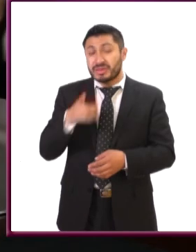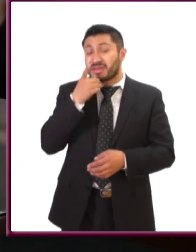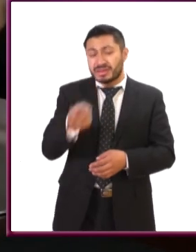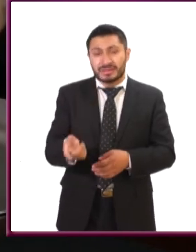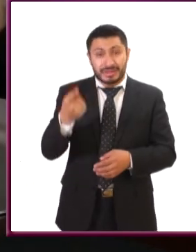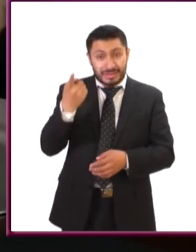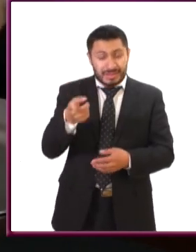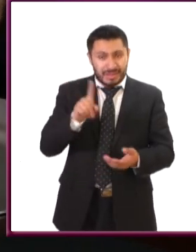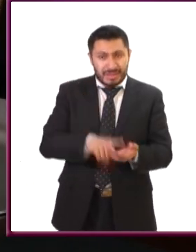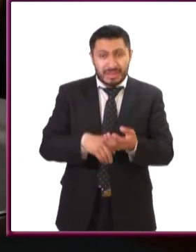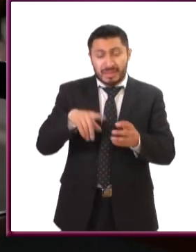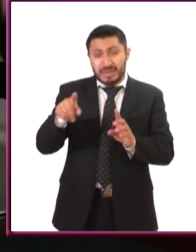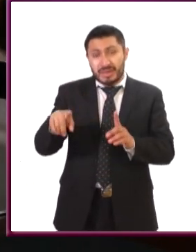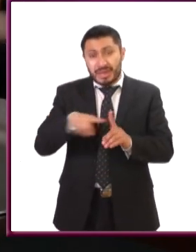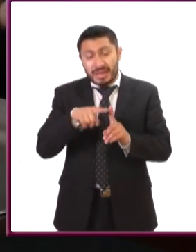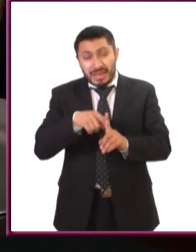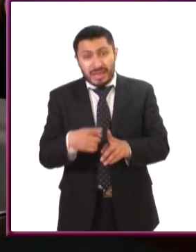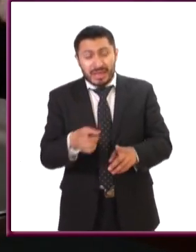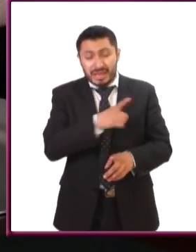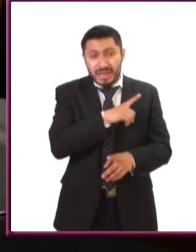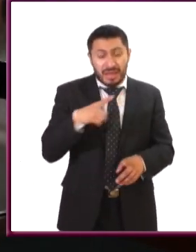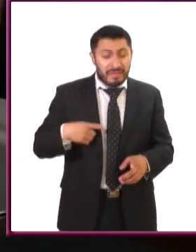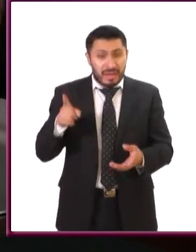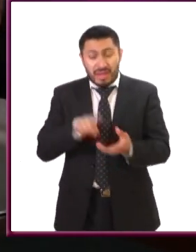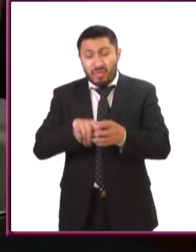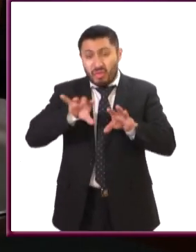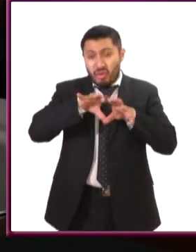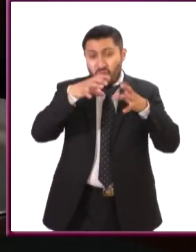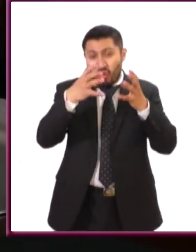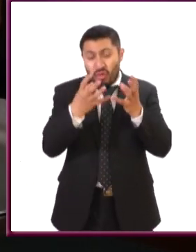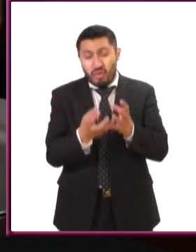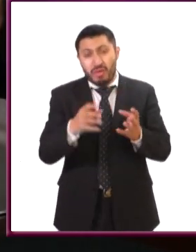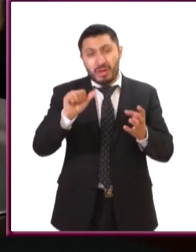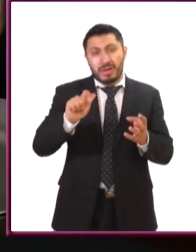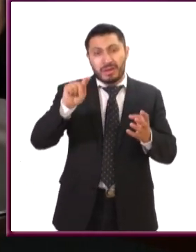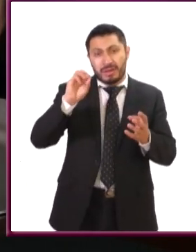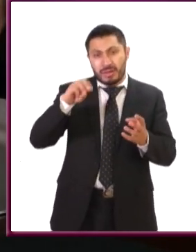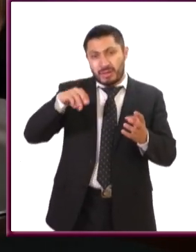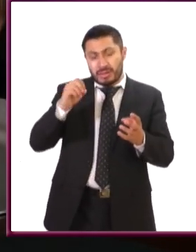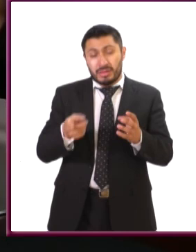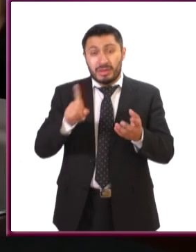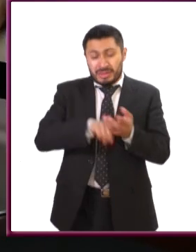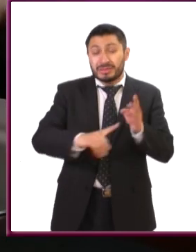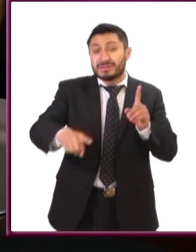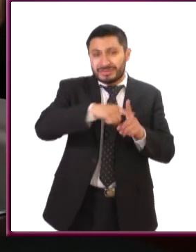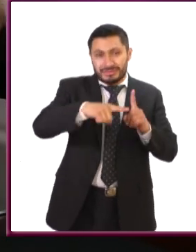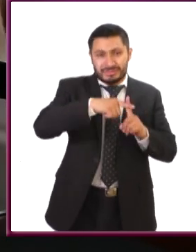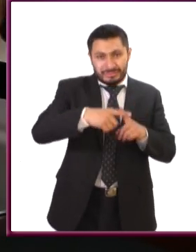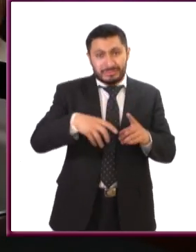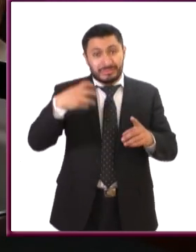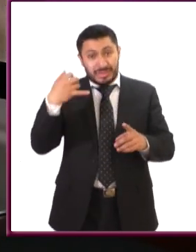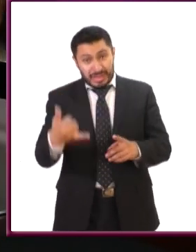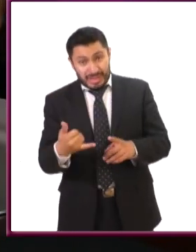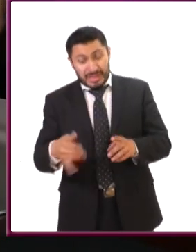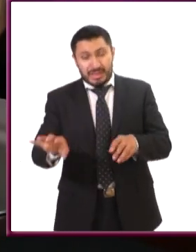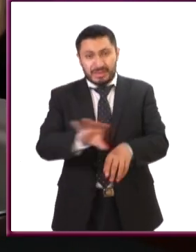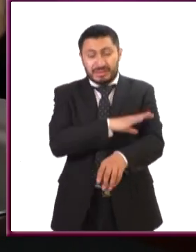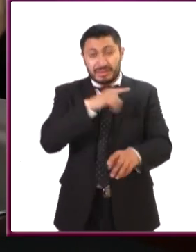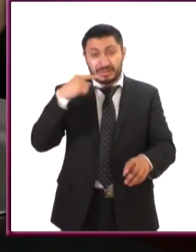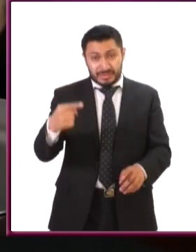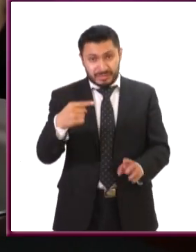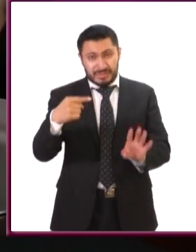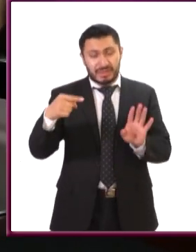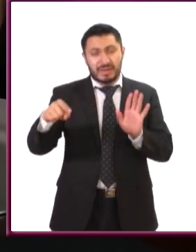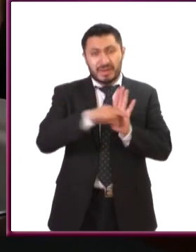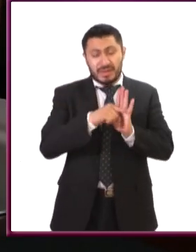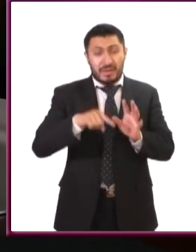esos electrones se tienen que encontrar de alguna forma en una esfera que es el átomo, una esfera positiva, y